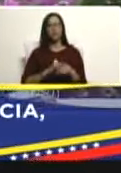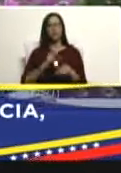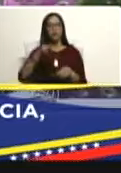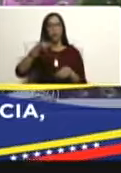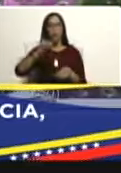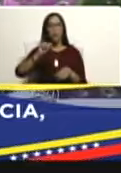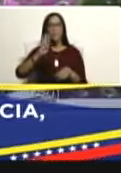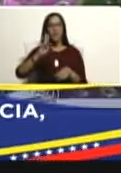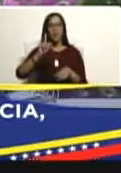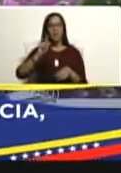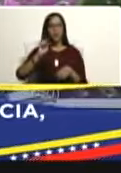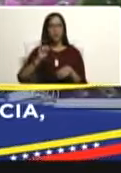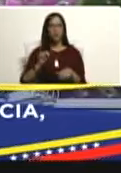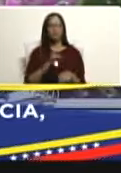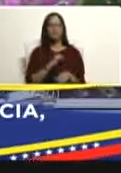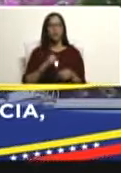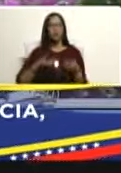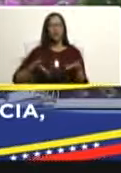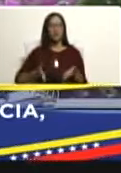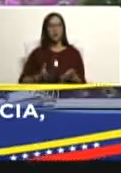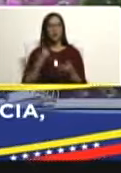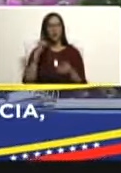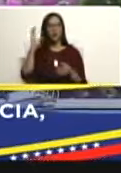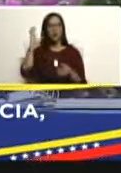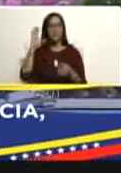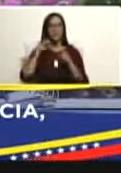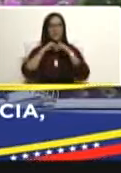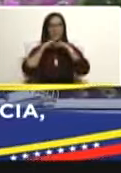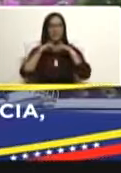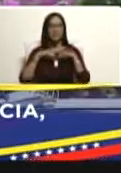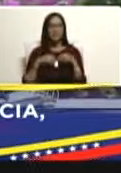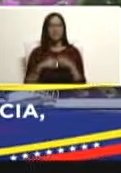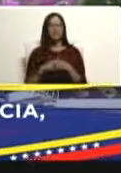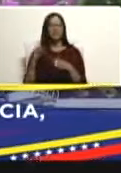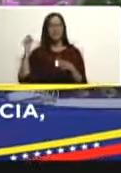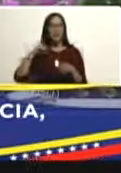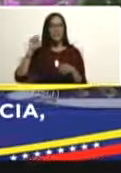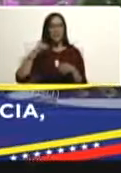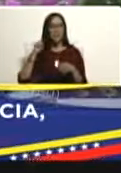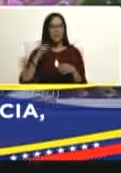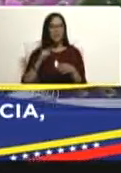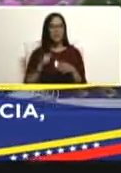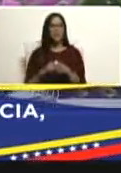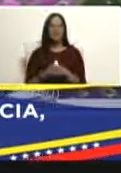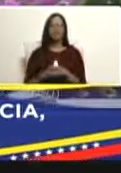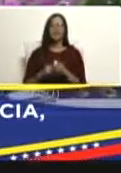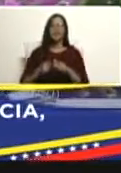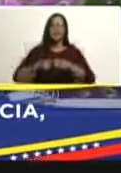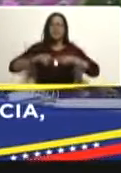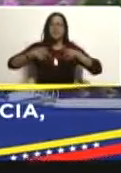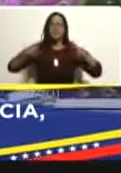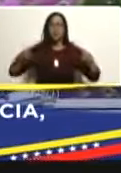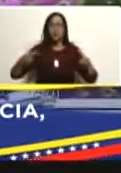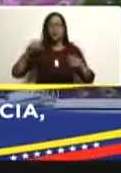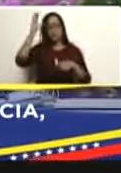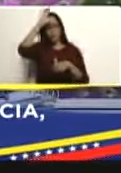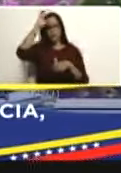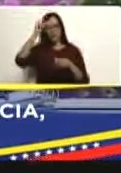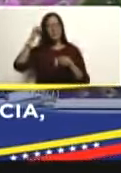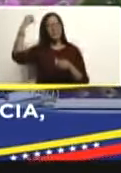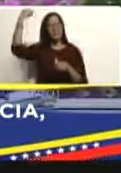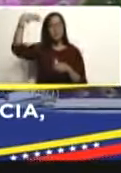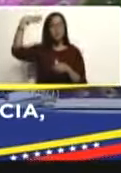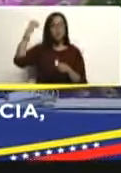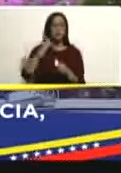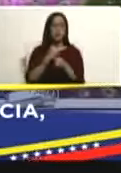Fernández Morán y somos hijos de una patria sagrada que merece que el esplendor de su conocimiento, que la luz del trabajo